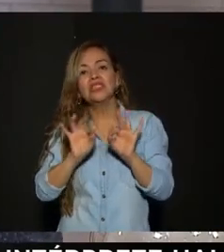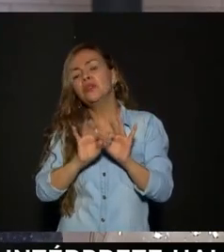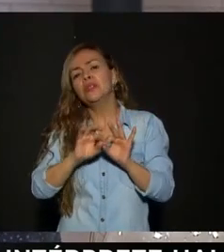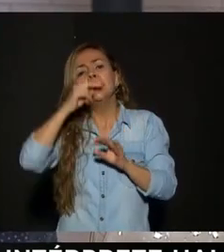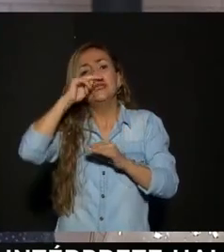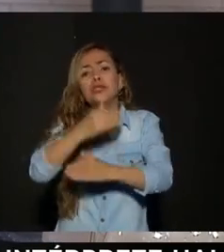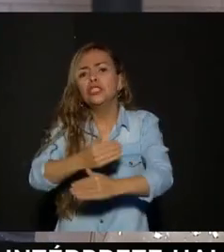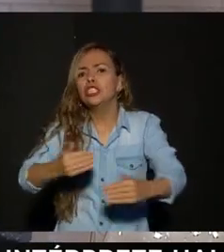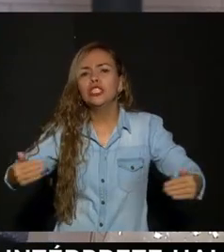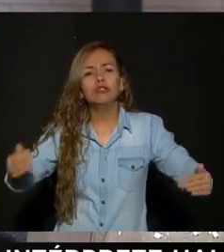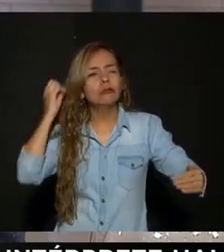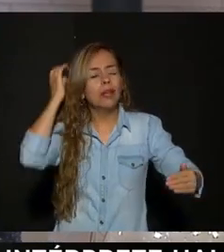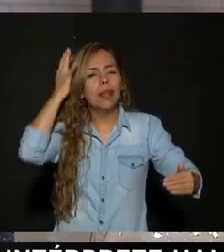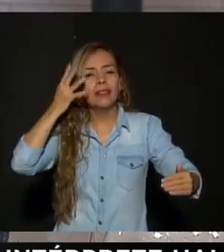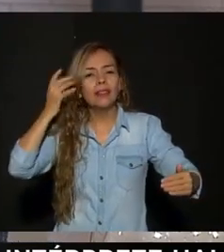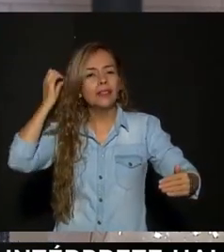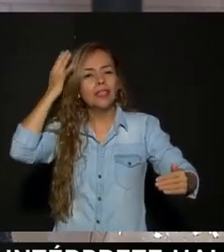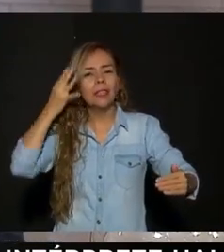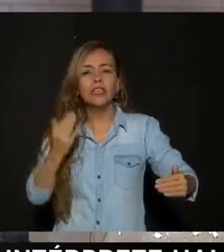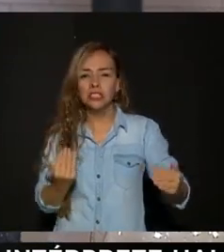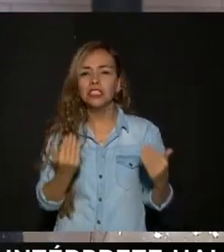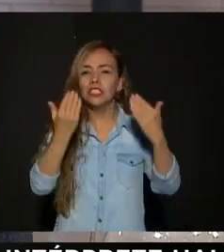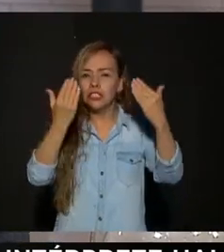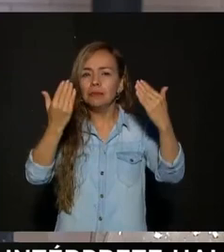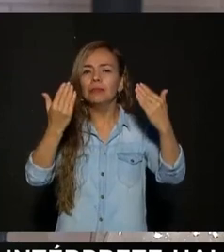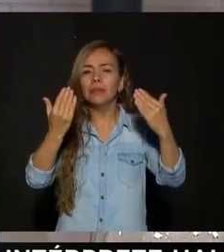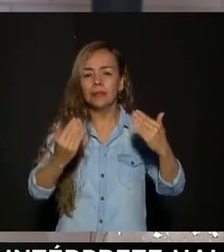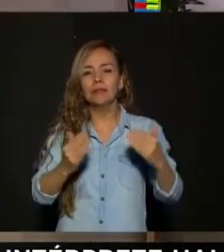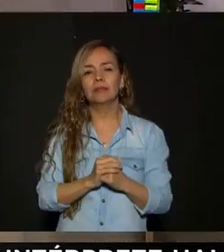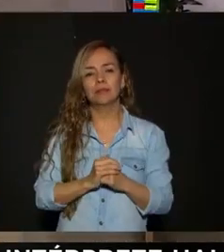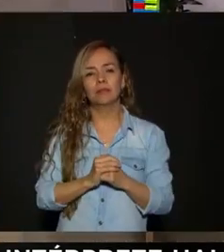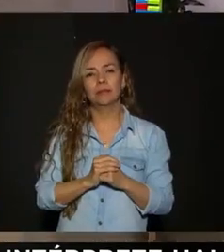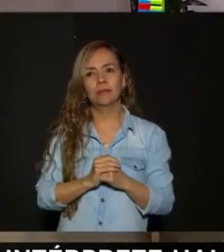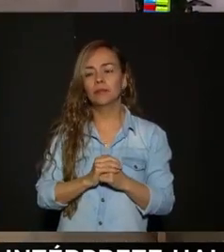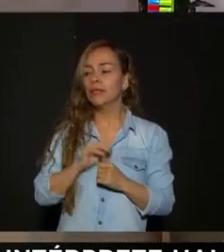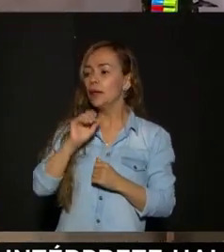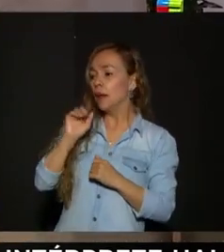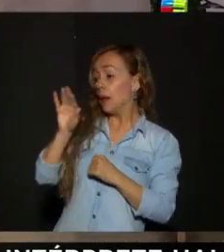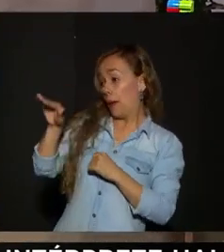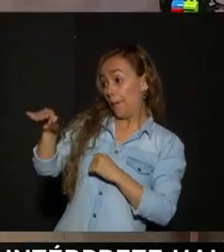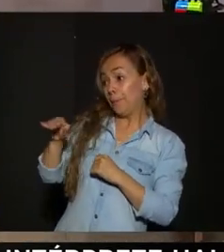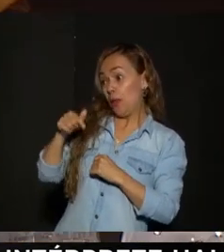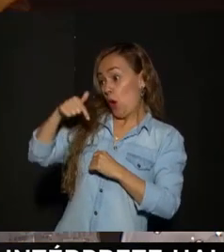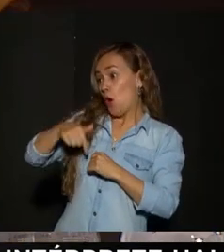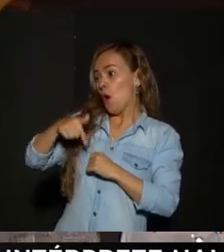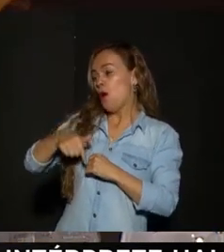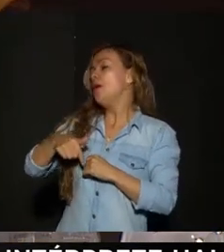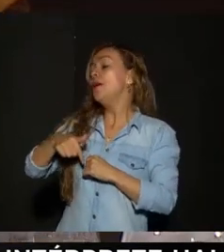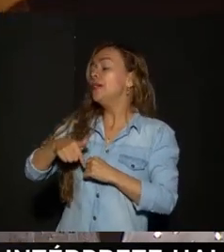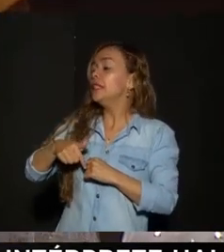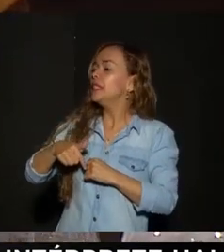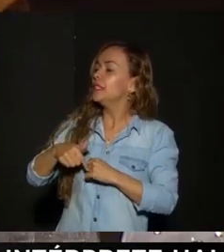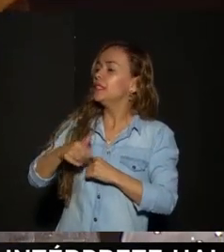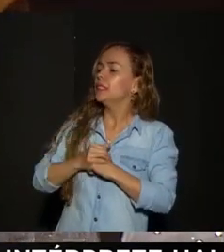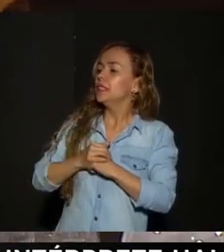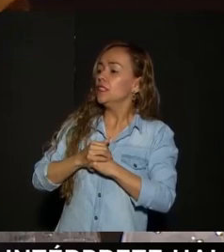son maestros en volver lo ordinario en extraordinario. Profe, hoy me pasó algo muy curioso. Ajá. Y es que pues